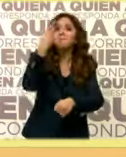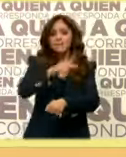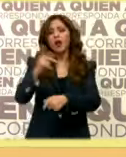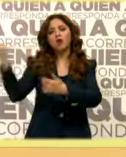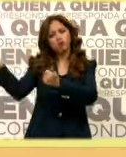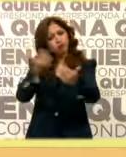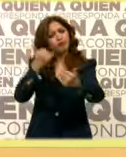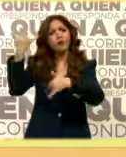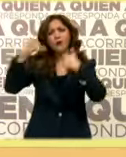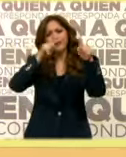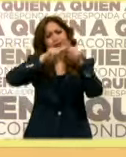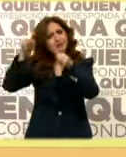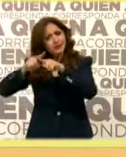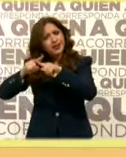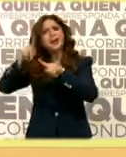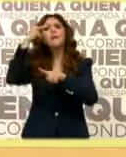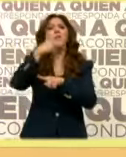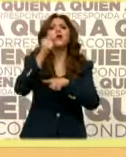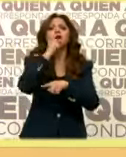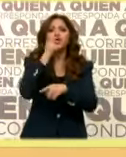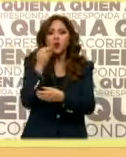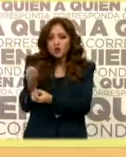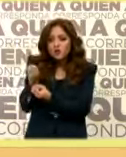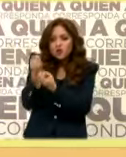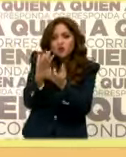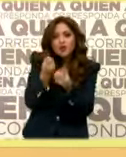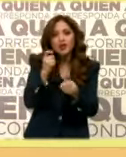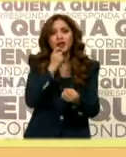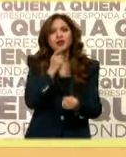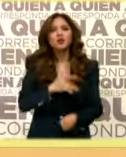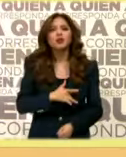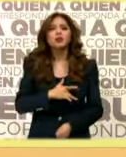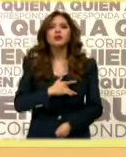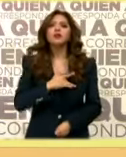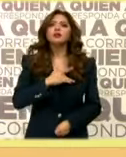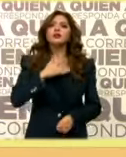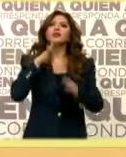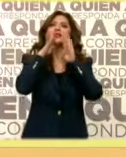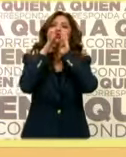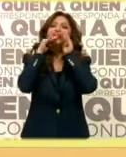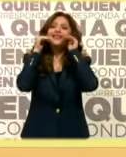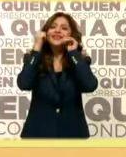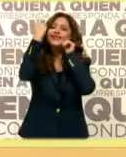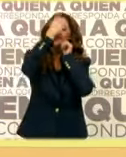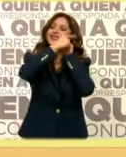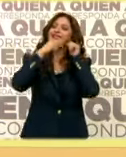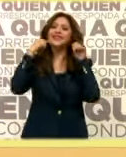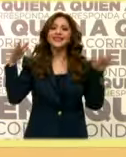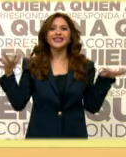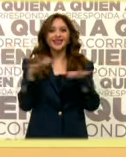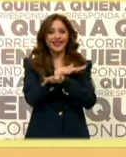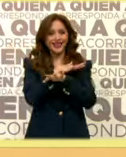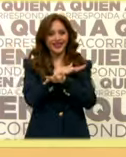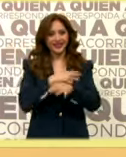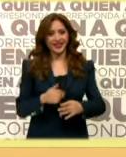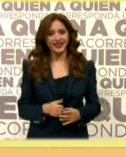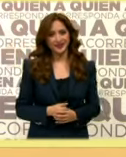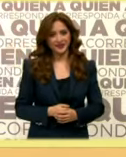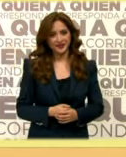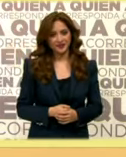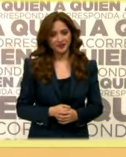increíble, pero lo más bonito yo creo que va a ser cuando veamos esas sonrisas iluminar el rostro de los pequeños de México. Sí. Ingrid, que ha